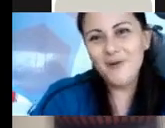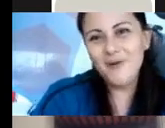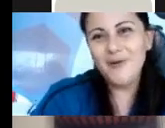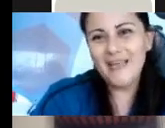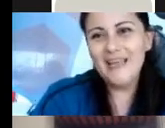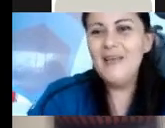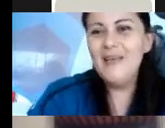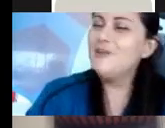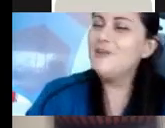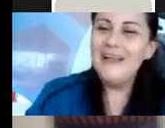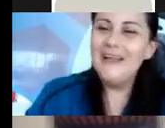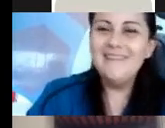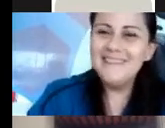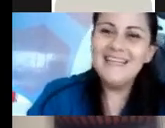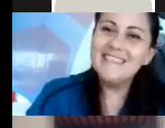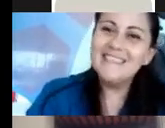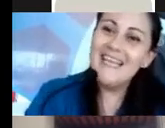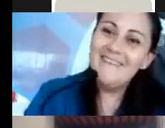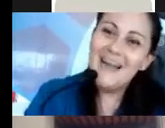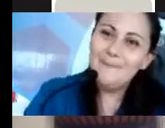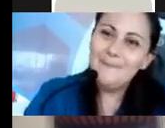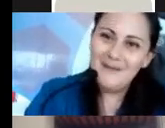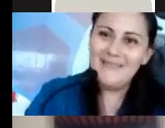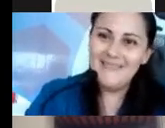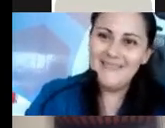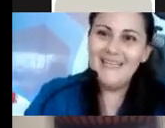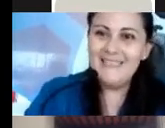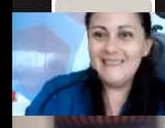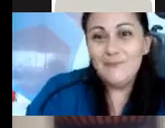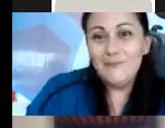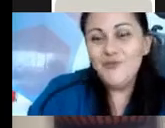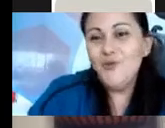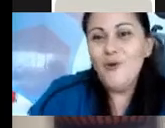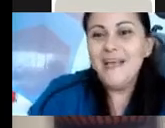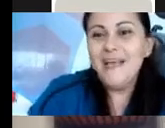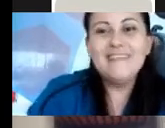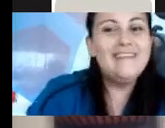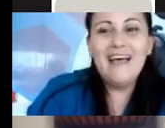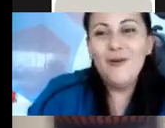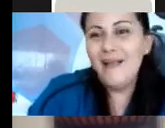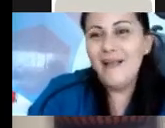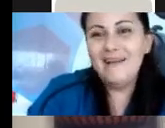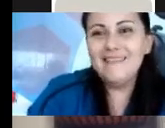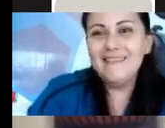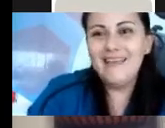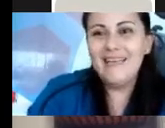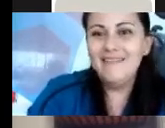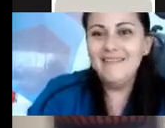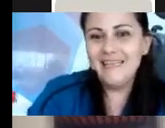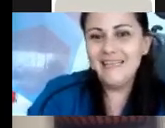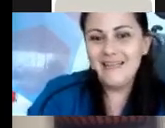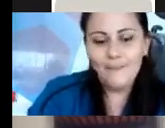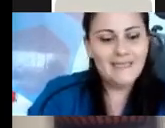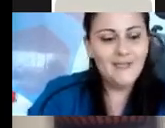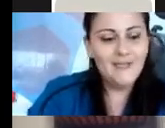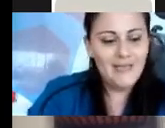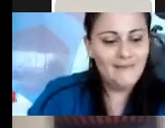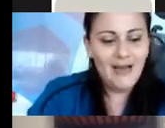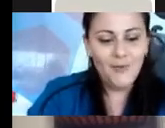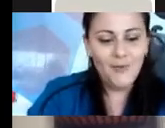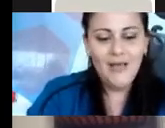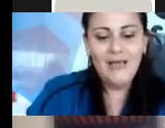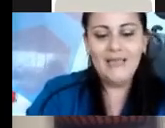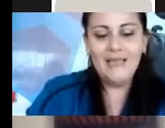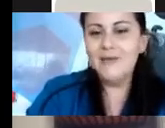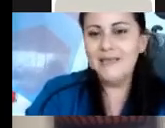difiero. ¿Por qué? Porque no es la cabecera, es que hay que ver la pelvis. De pronto no había que hacer nada con la cabeza, era ver qué estaba pasando ahí